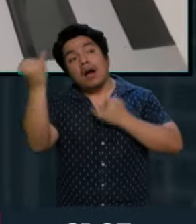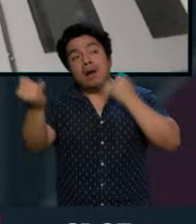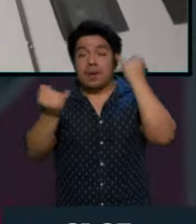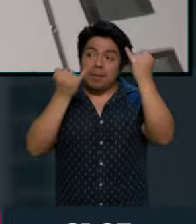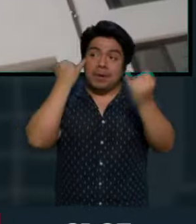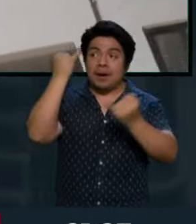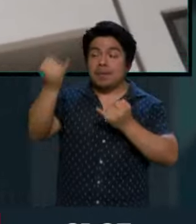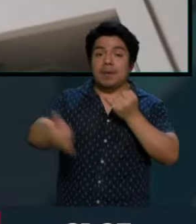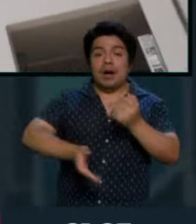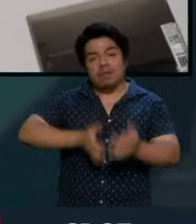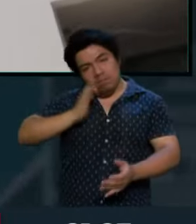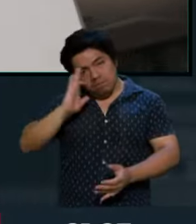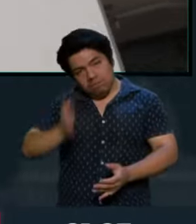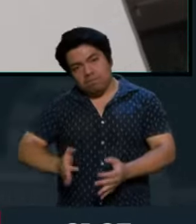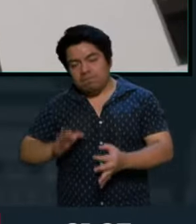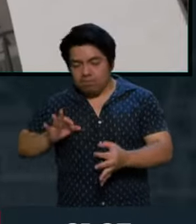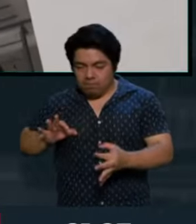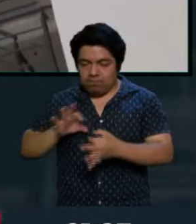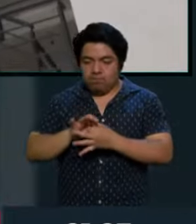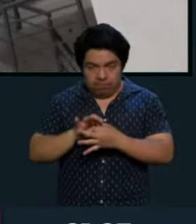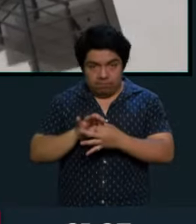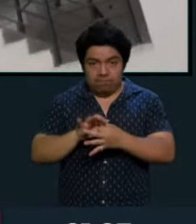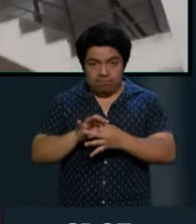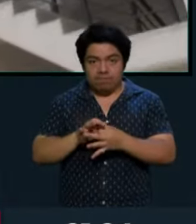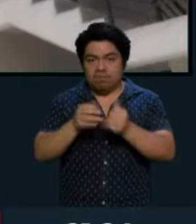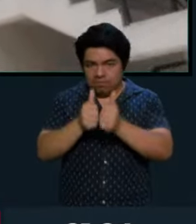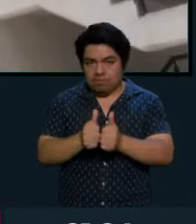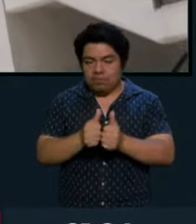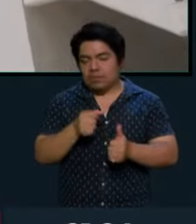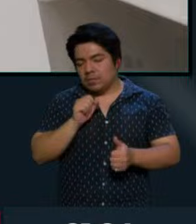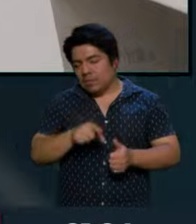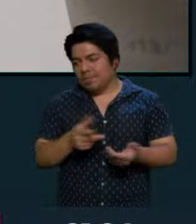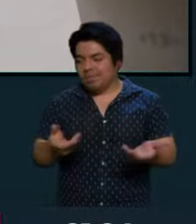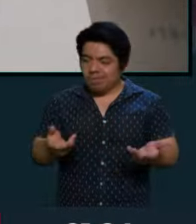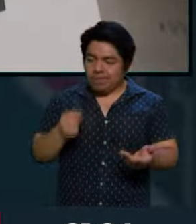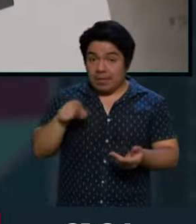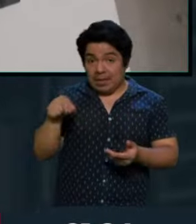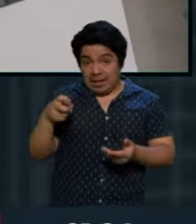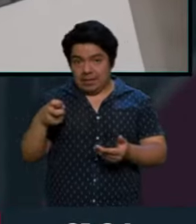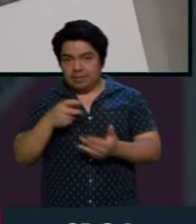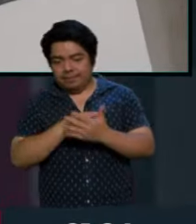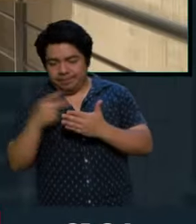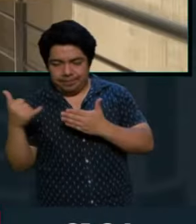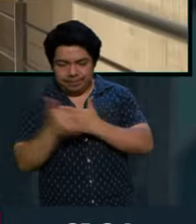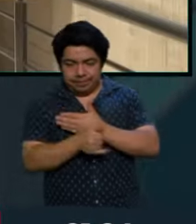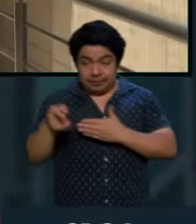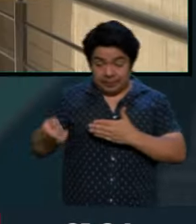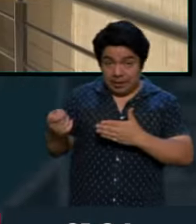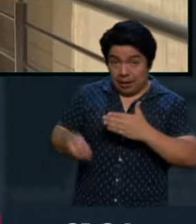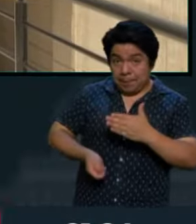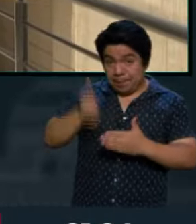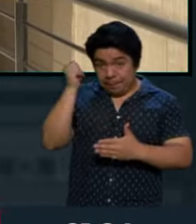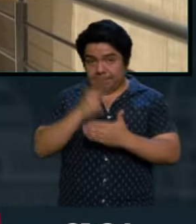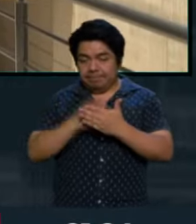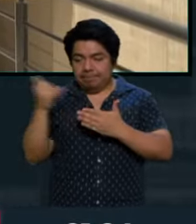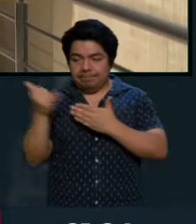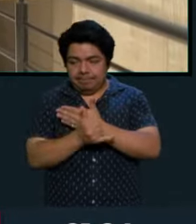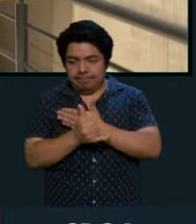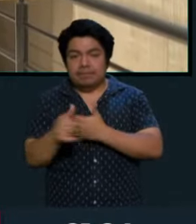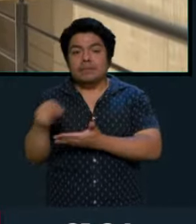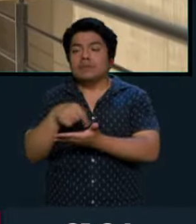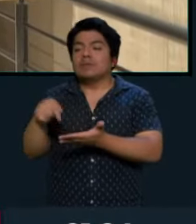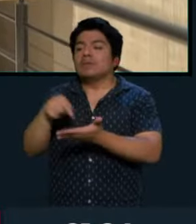viables, ideas comunes que lleven a que sean, además, estos proyectos, sobre todo este primer proyecto, no solamente un lugar donde